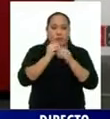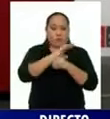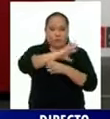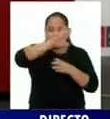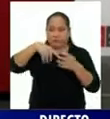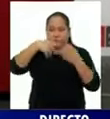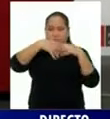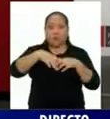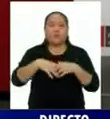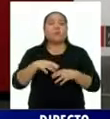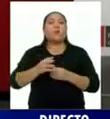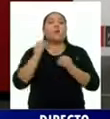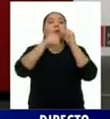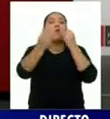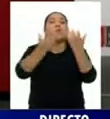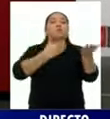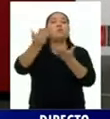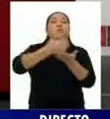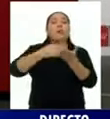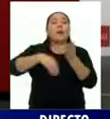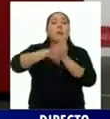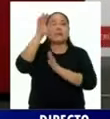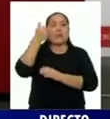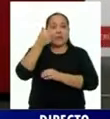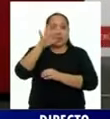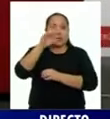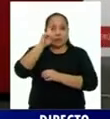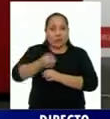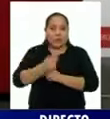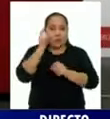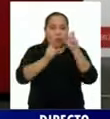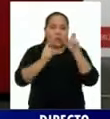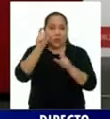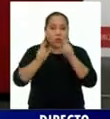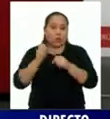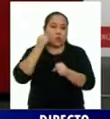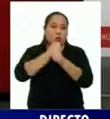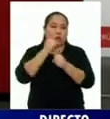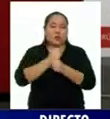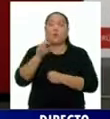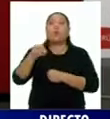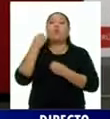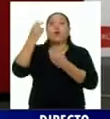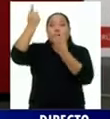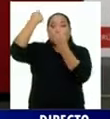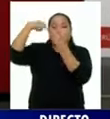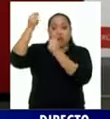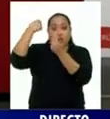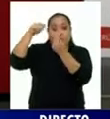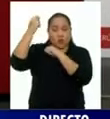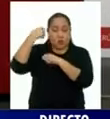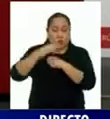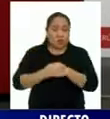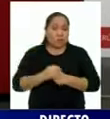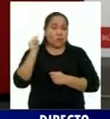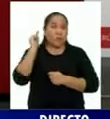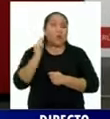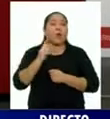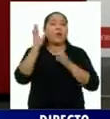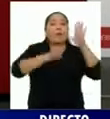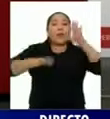a emplear a más de 15.000 personas, teniendo en cuenta que el sector turismo en playas mantiene a más de 10.000